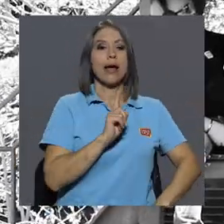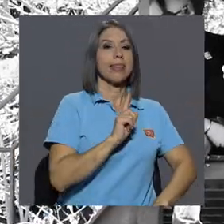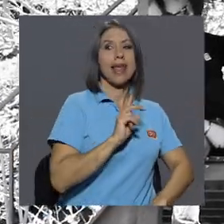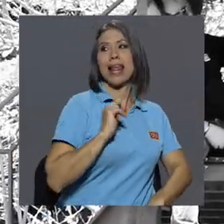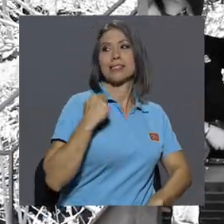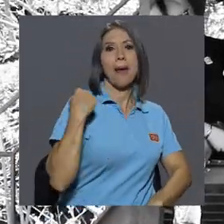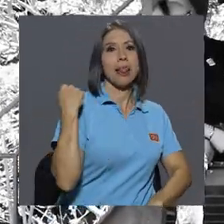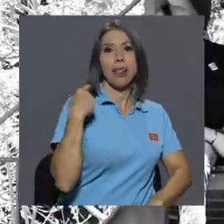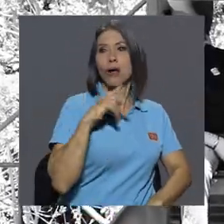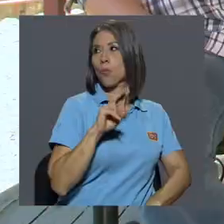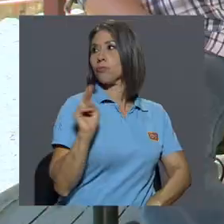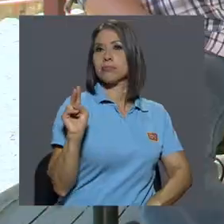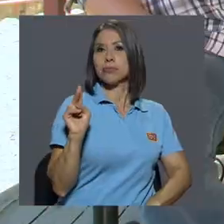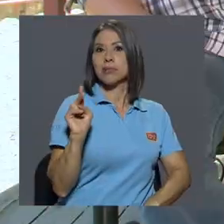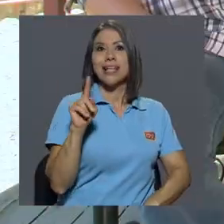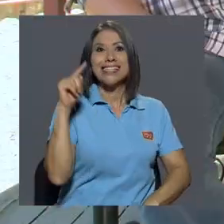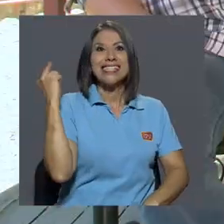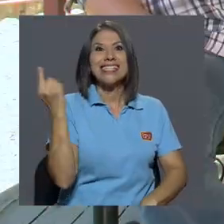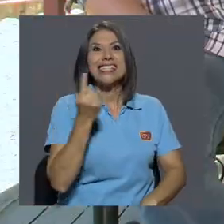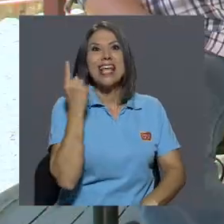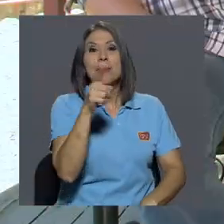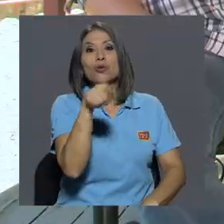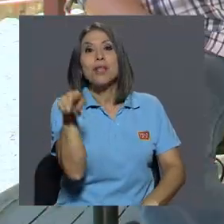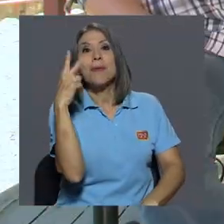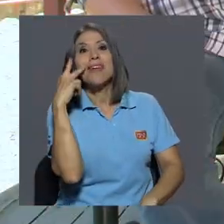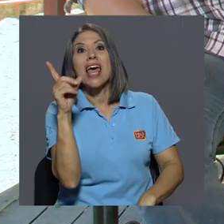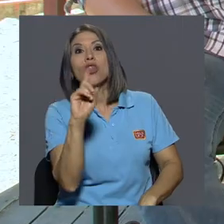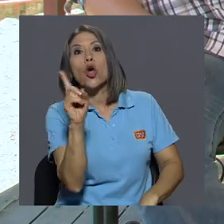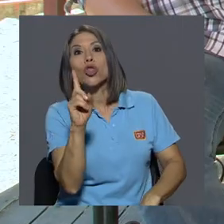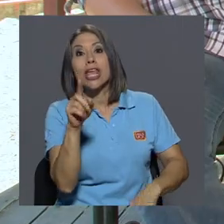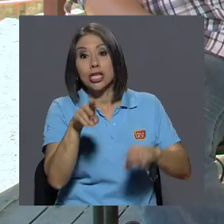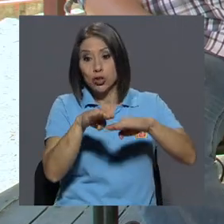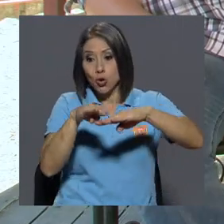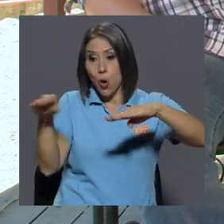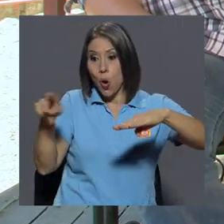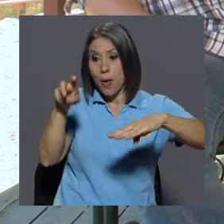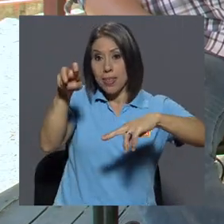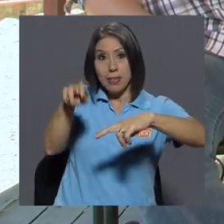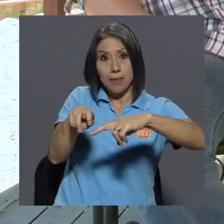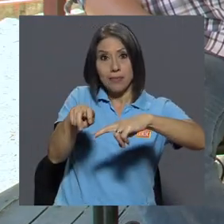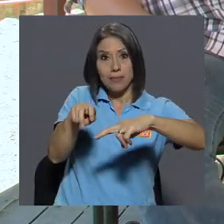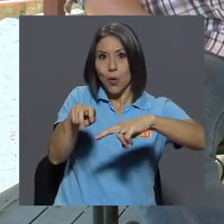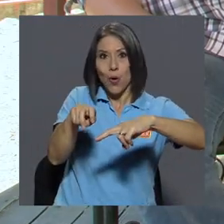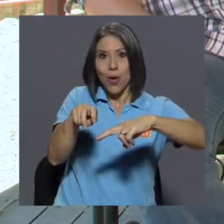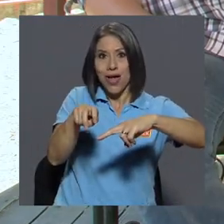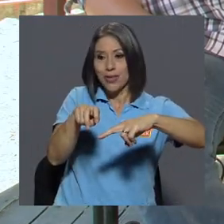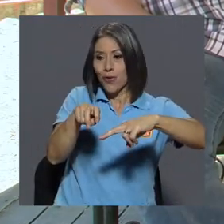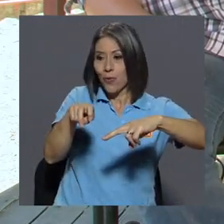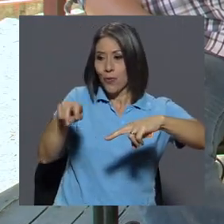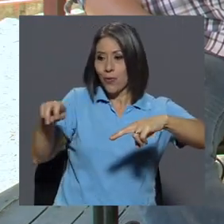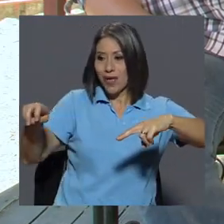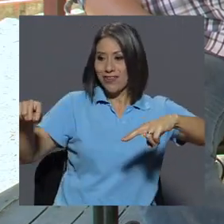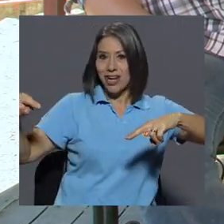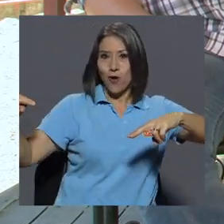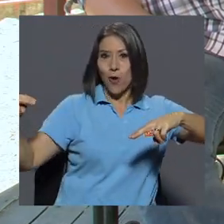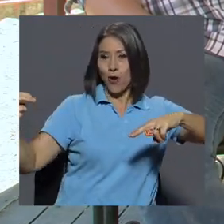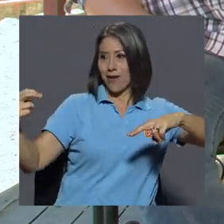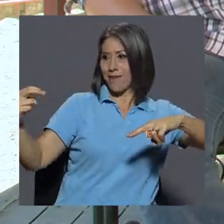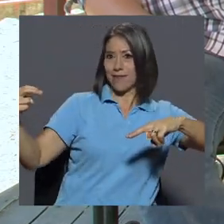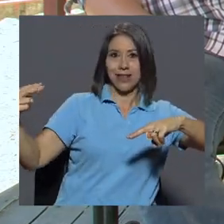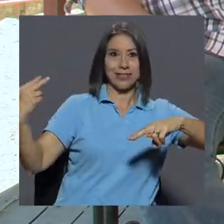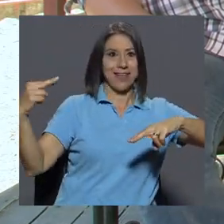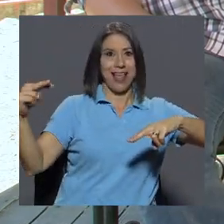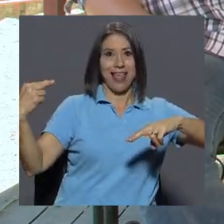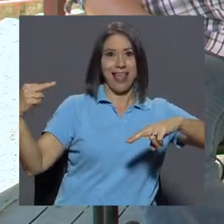Entonces yo siempre, usted me veía en el rincón. Pegado a la pared. Correcto. Porque ahí usted ve todo. Si usted